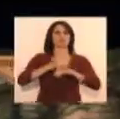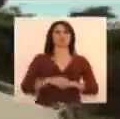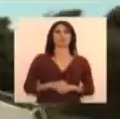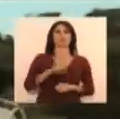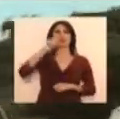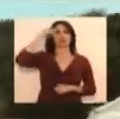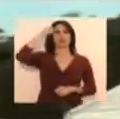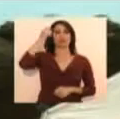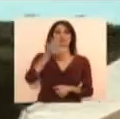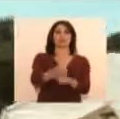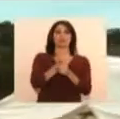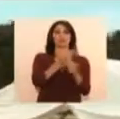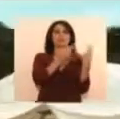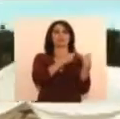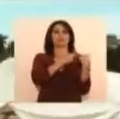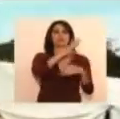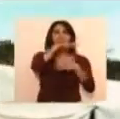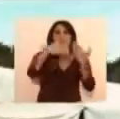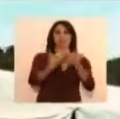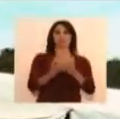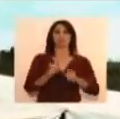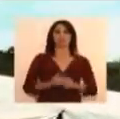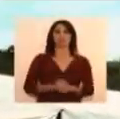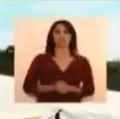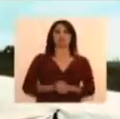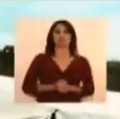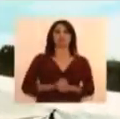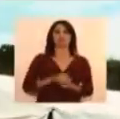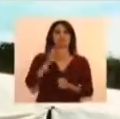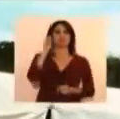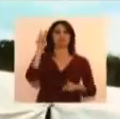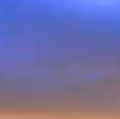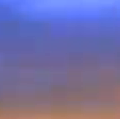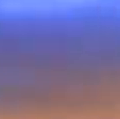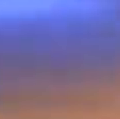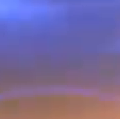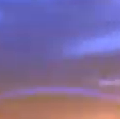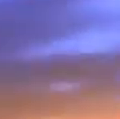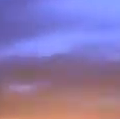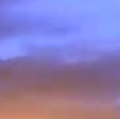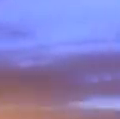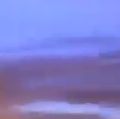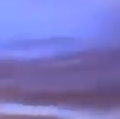las autoridades. Recuerda, la seguridad es responsabilidad